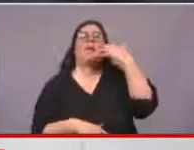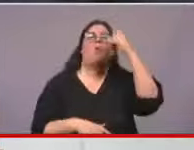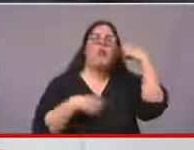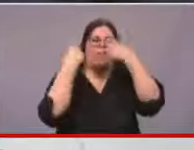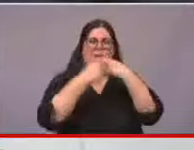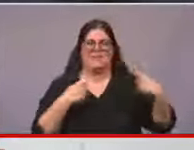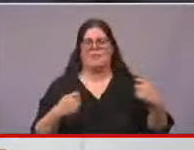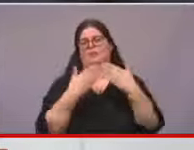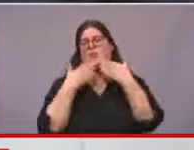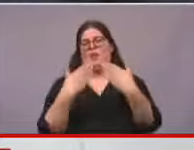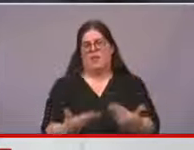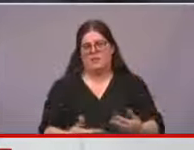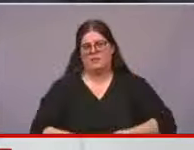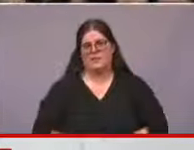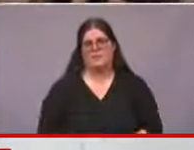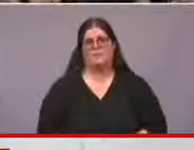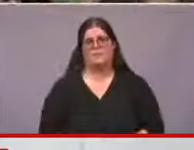Mayo.